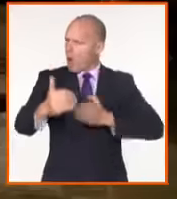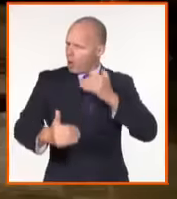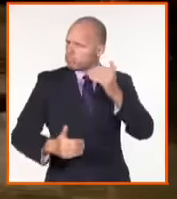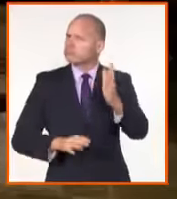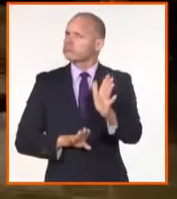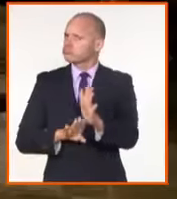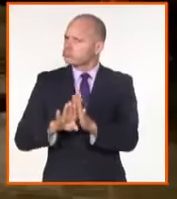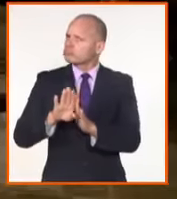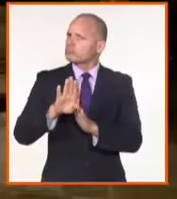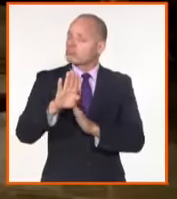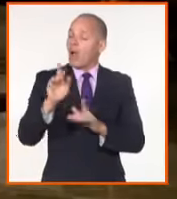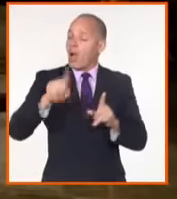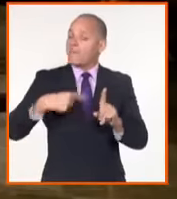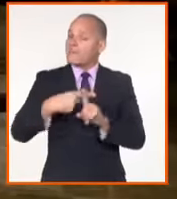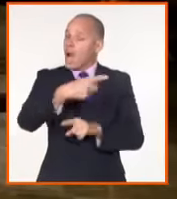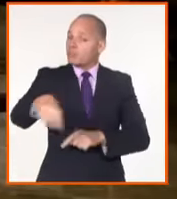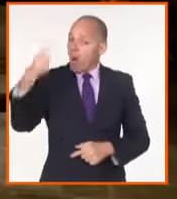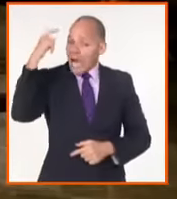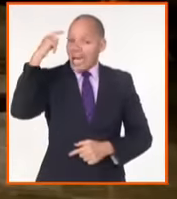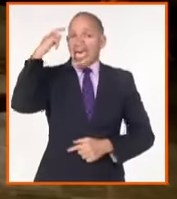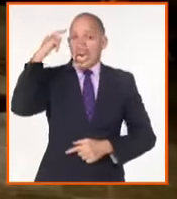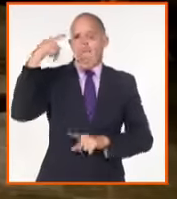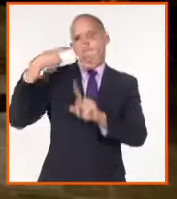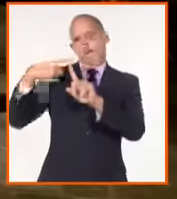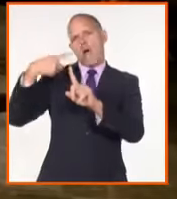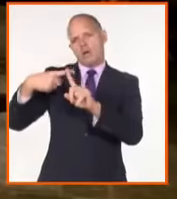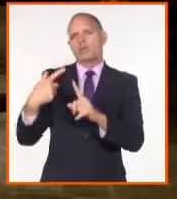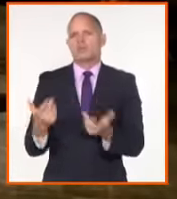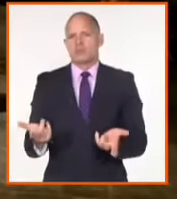que lo podemos hacer, de creernos que lo podemos hacer.